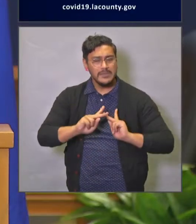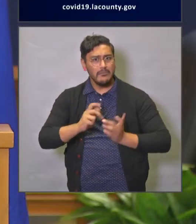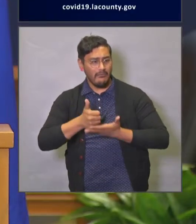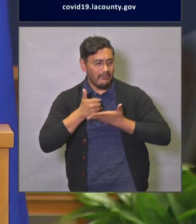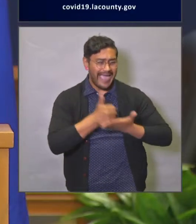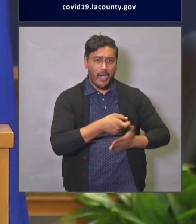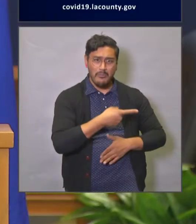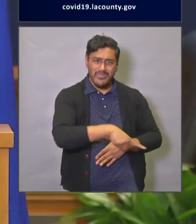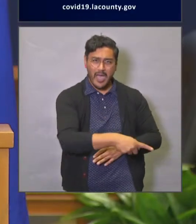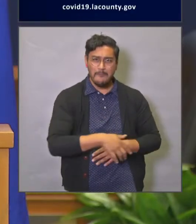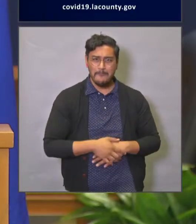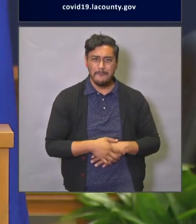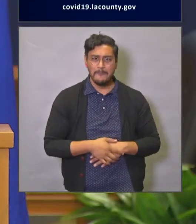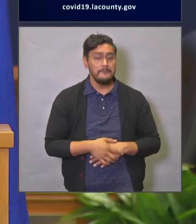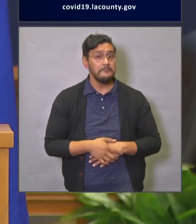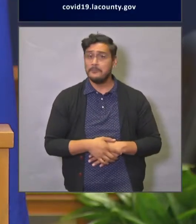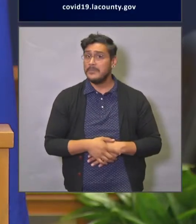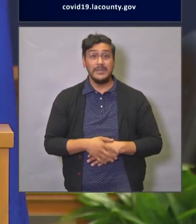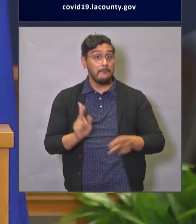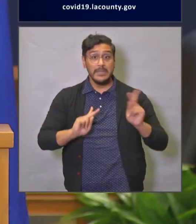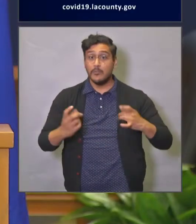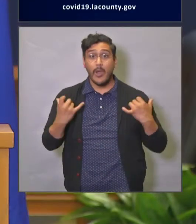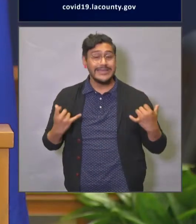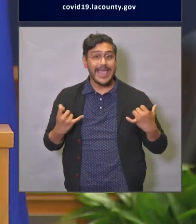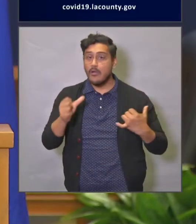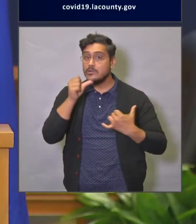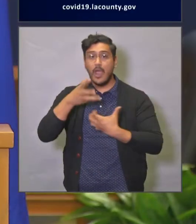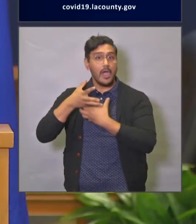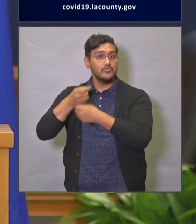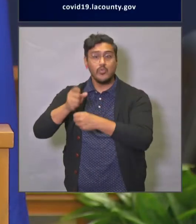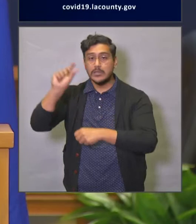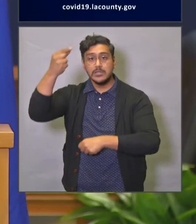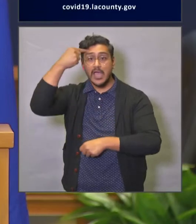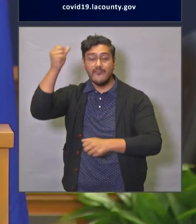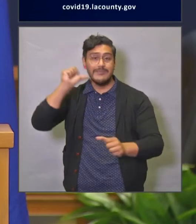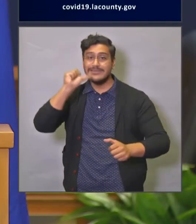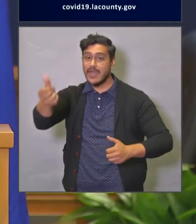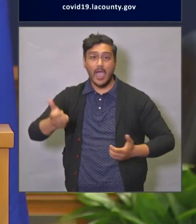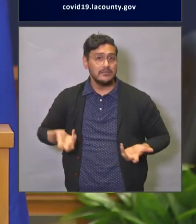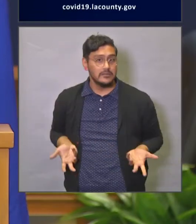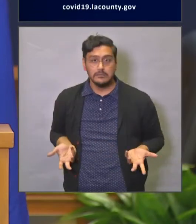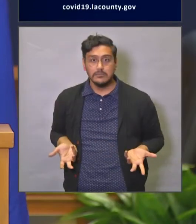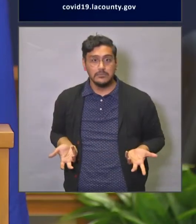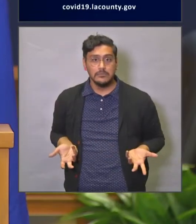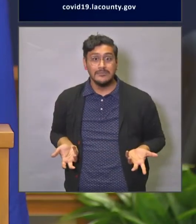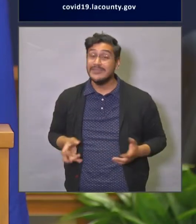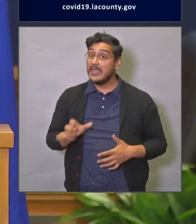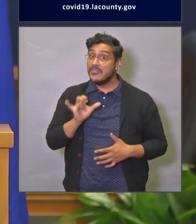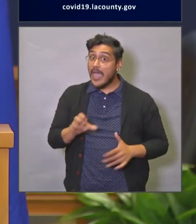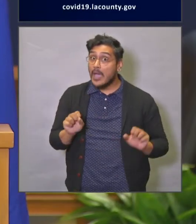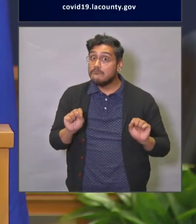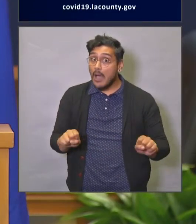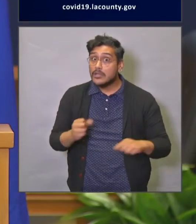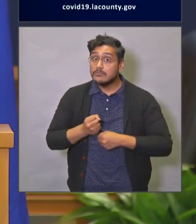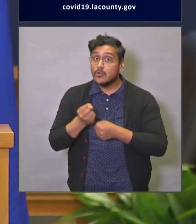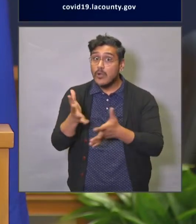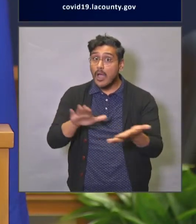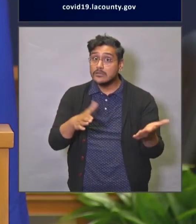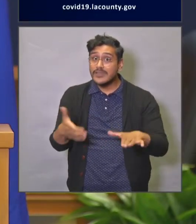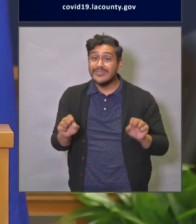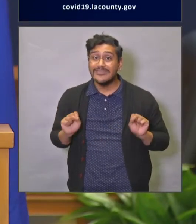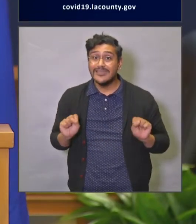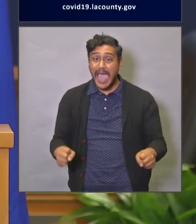pandemia. La gente no tiene confianza en el gobierno y esto puede ser mortal.